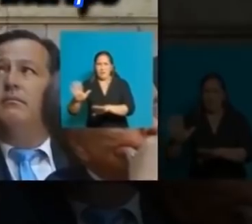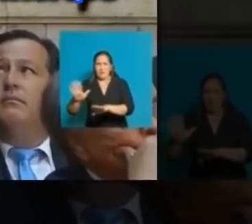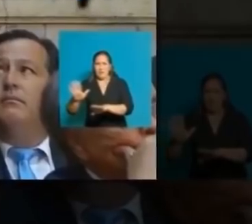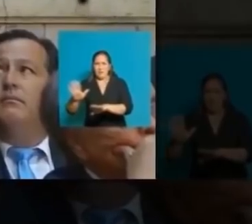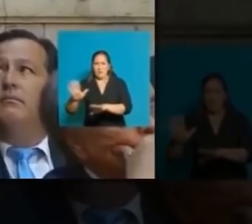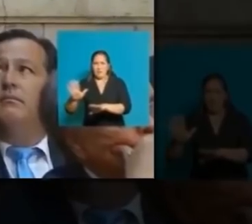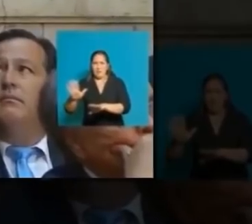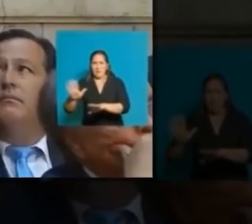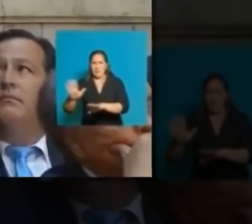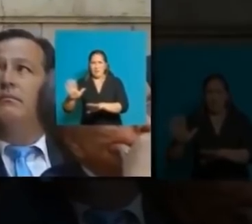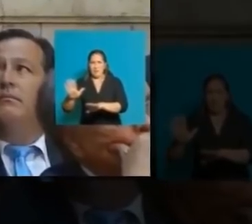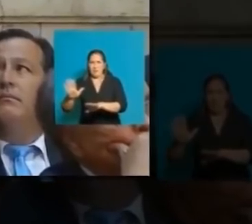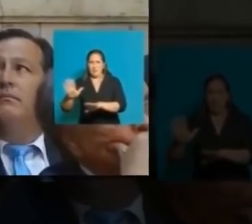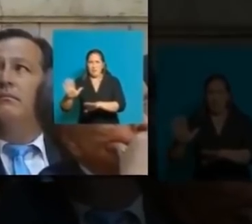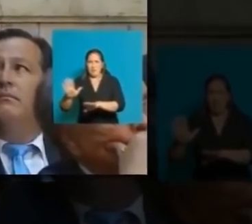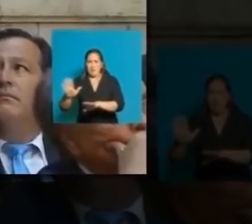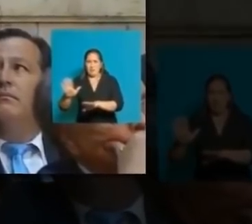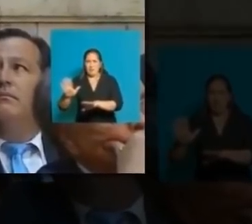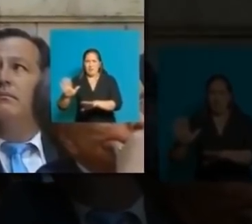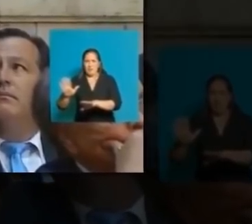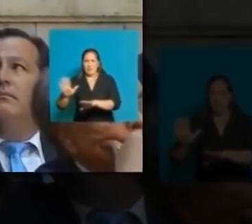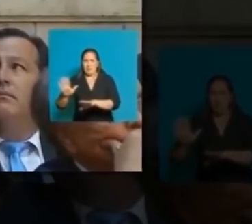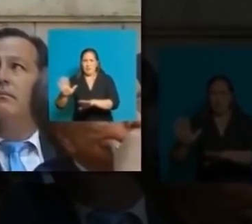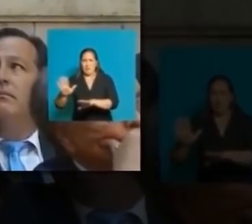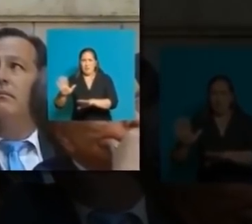el recinto.